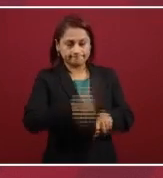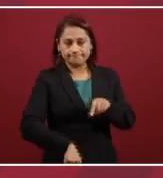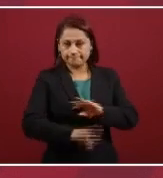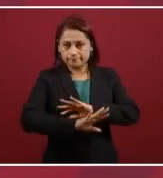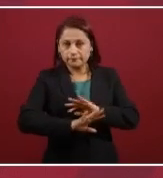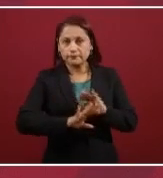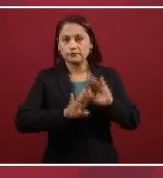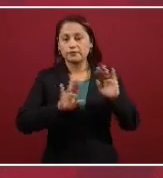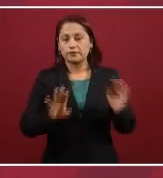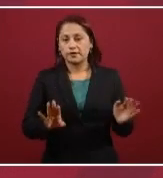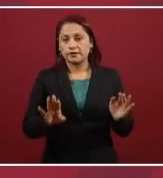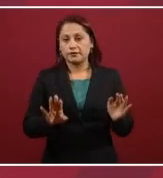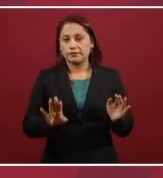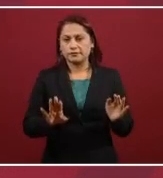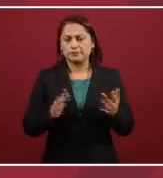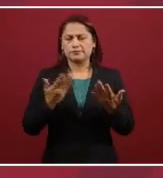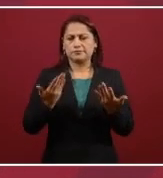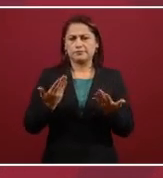se